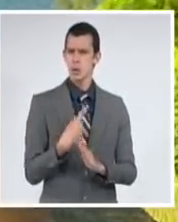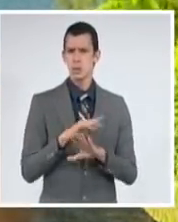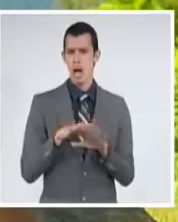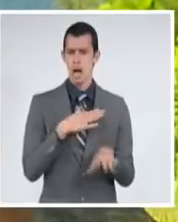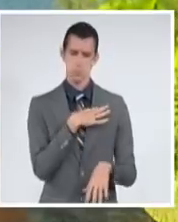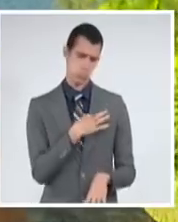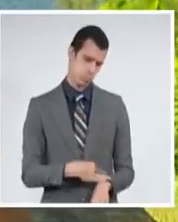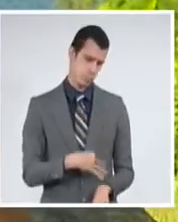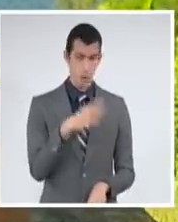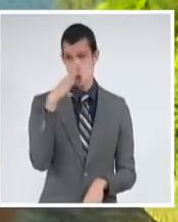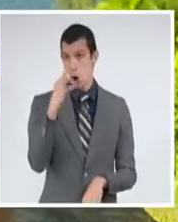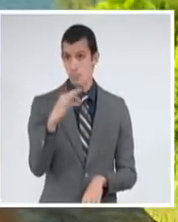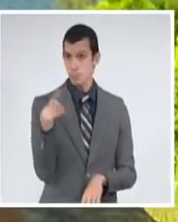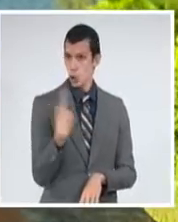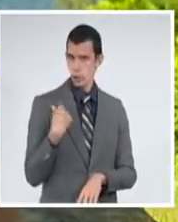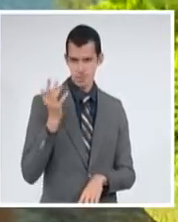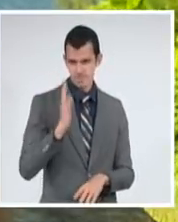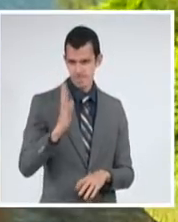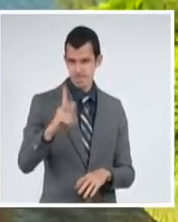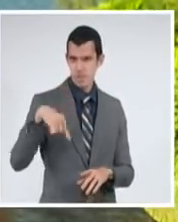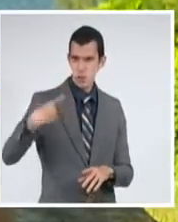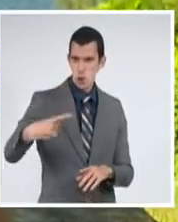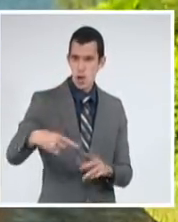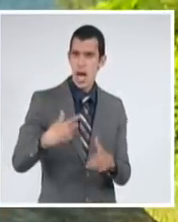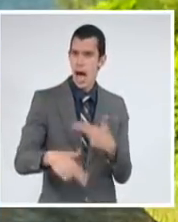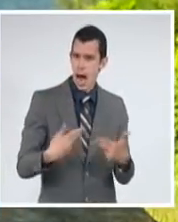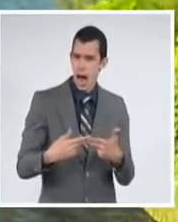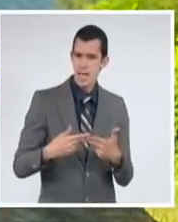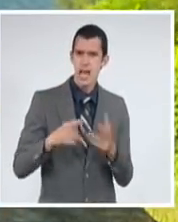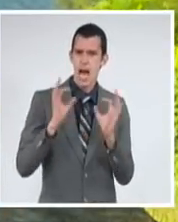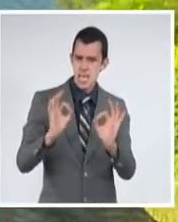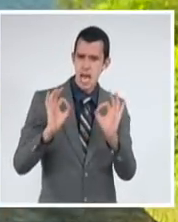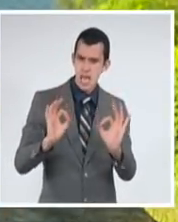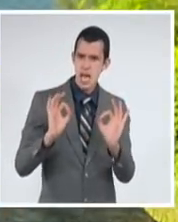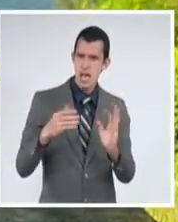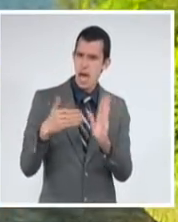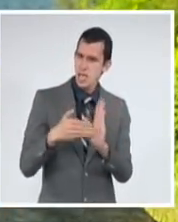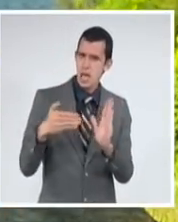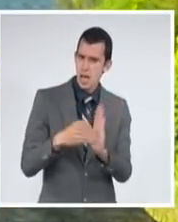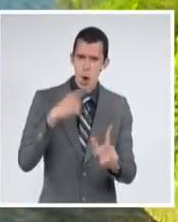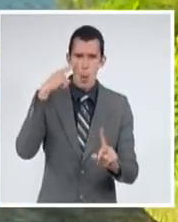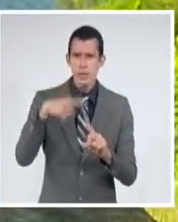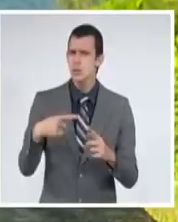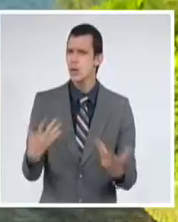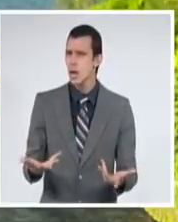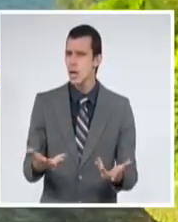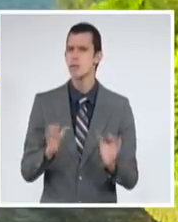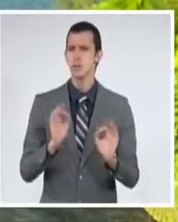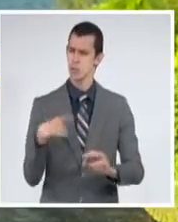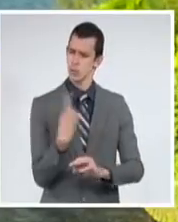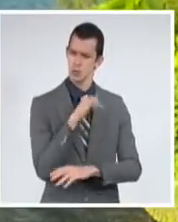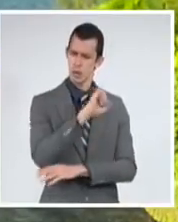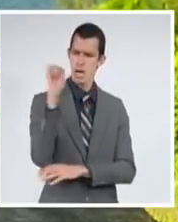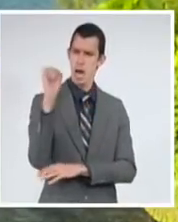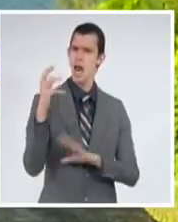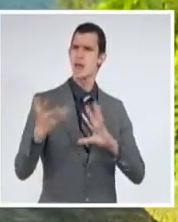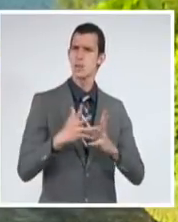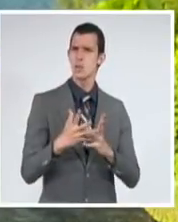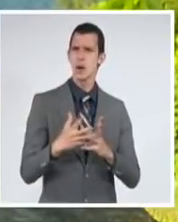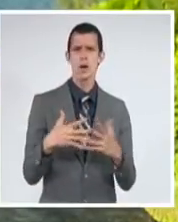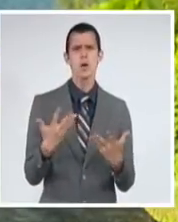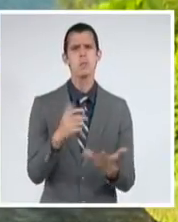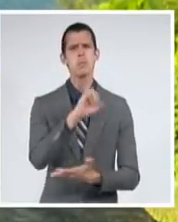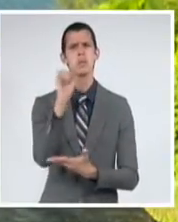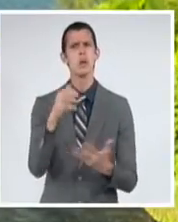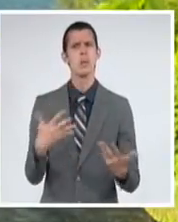hasta que se nos acaben las fuerzas, hasta que no estemos aquí o hasta que alcancemos la victoria. Y la victoria es cuando ocurra esa fiesta